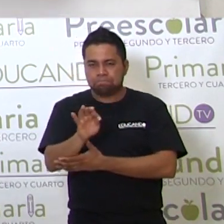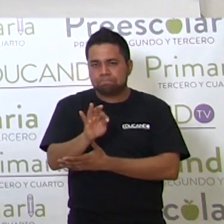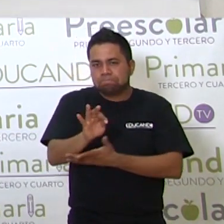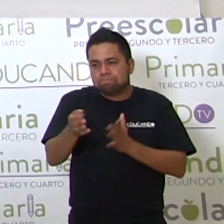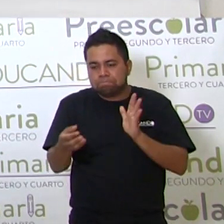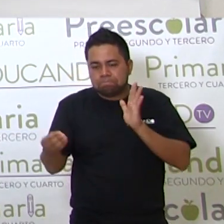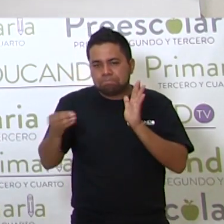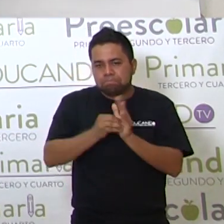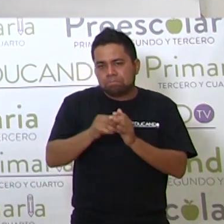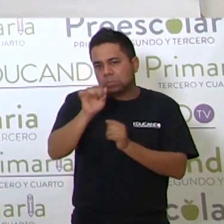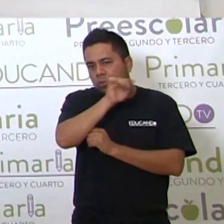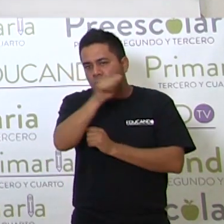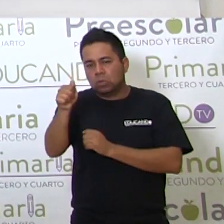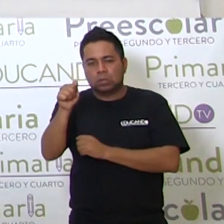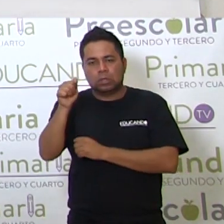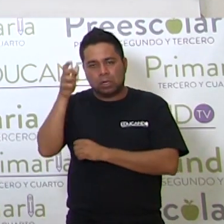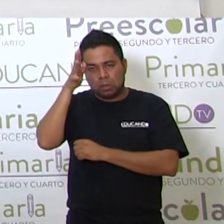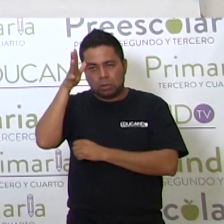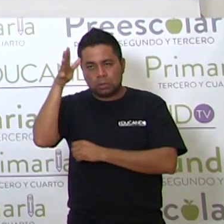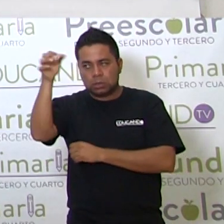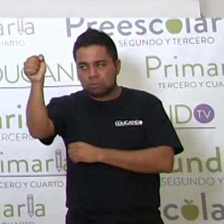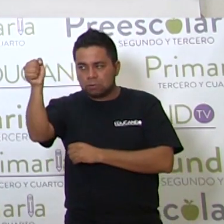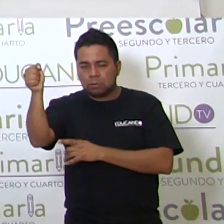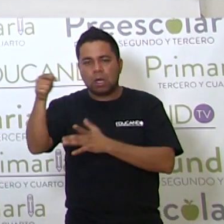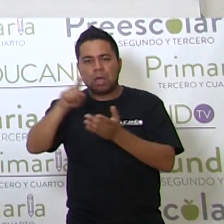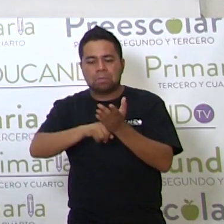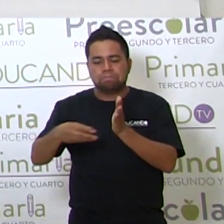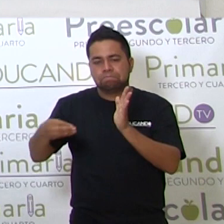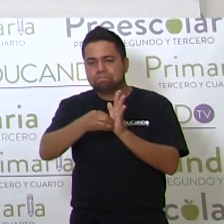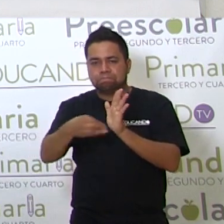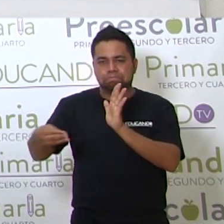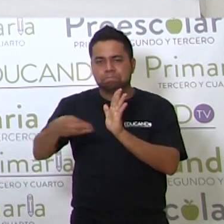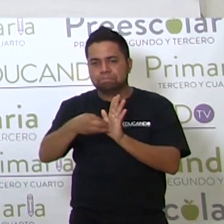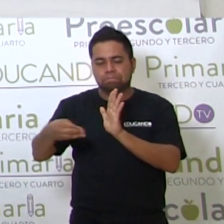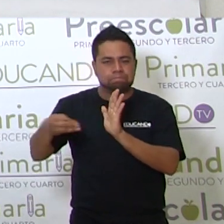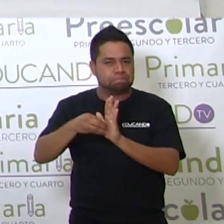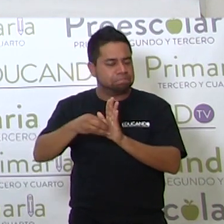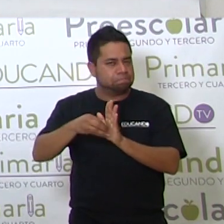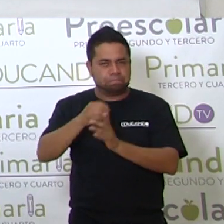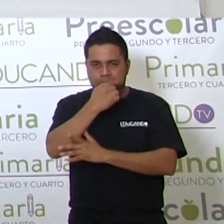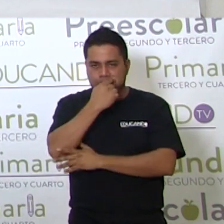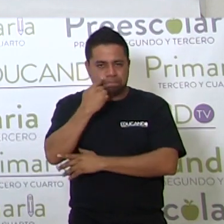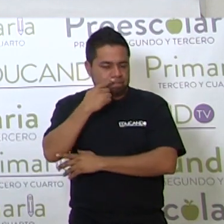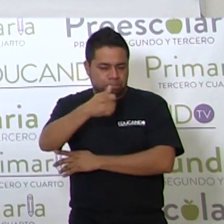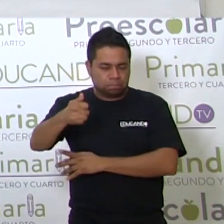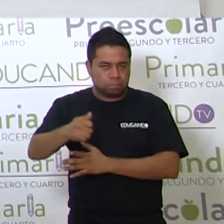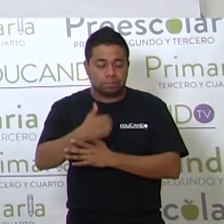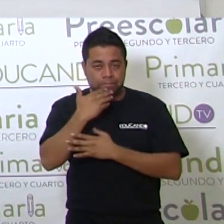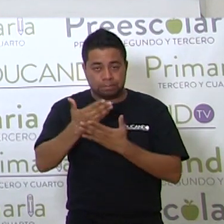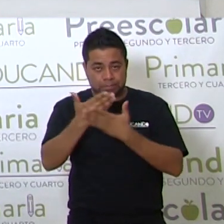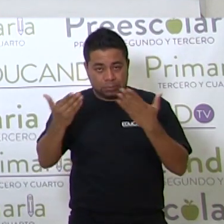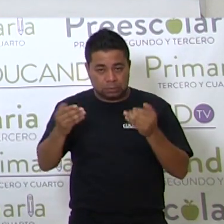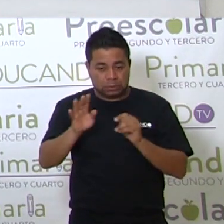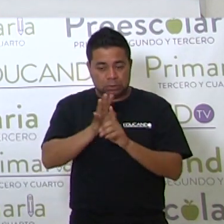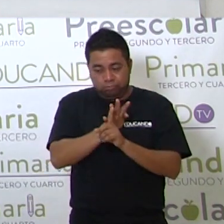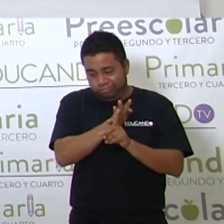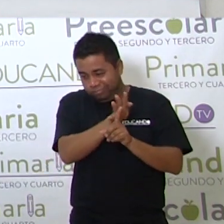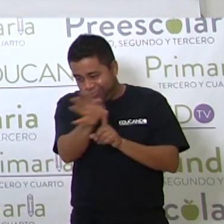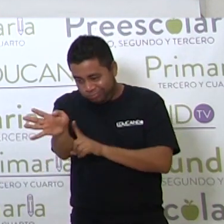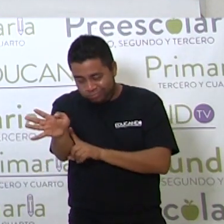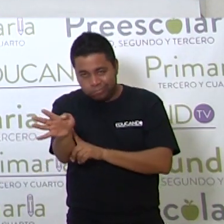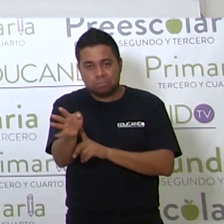de conceptos dentro de estos nodos. Muy bien, pues ahora que hicimos nuestro mapa conceptual,